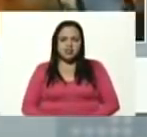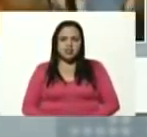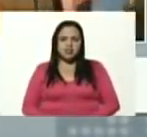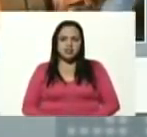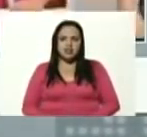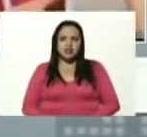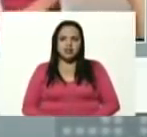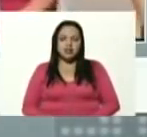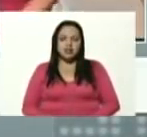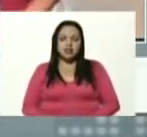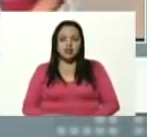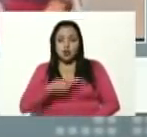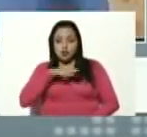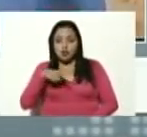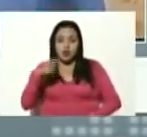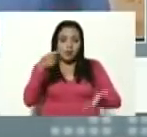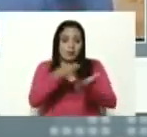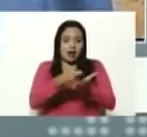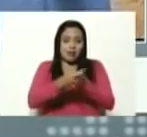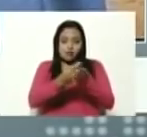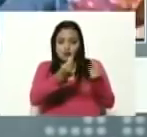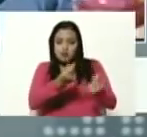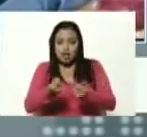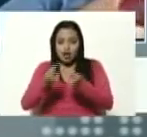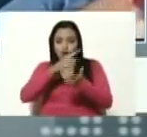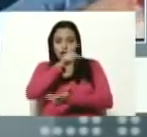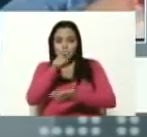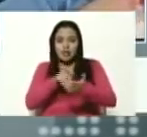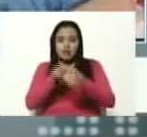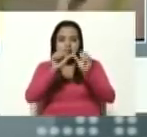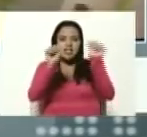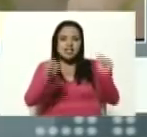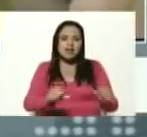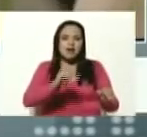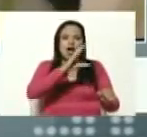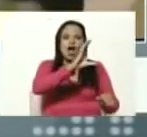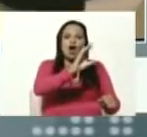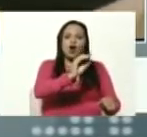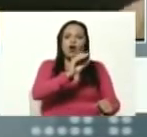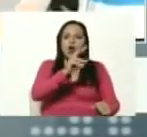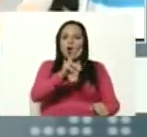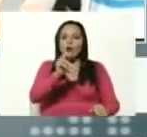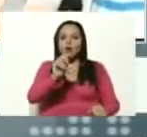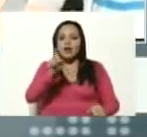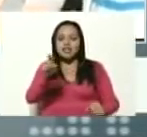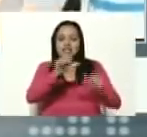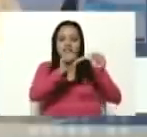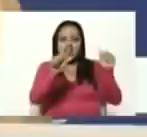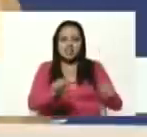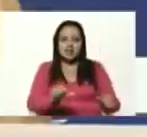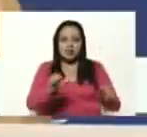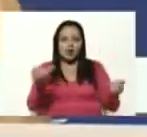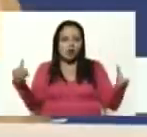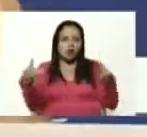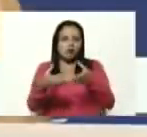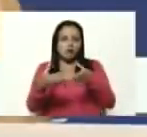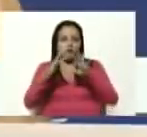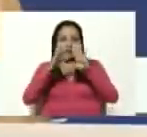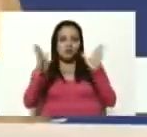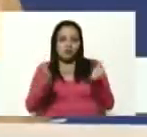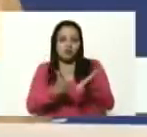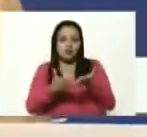Nosotros le depositamos sus reales completos al sistema COVAX, al sistema de la Organización Mundial de la Salud.